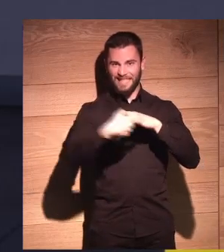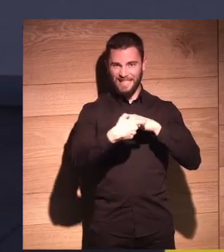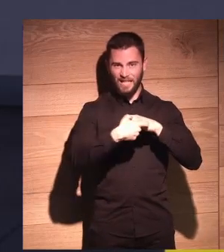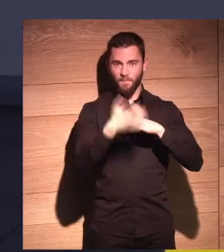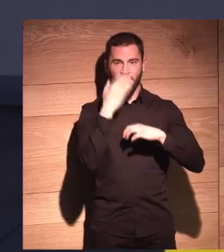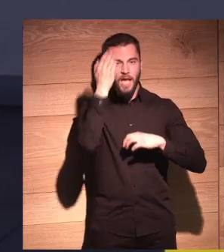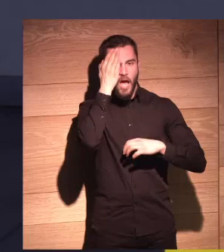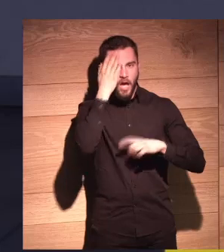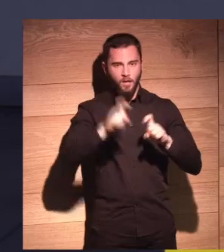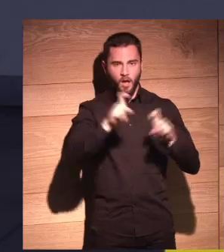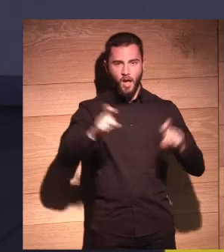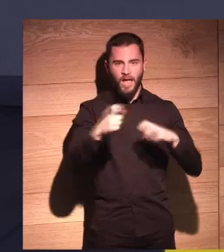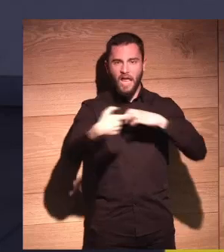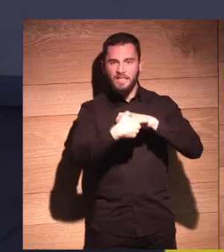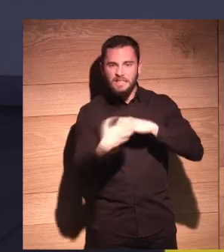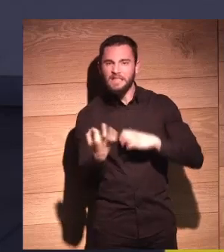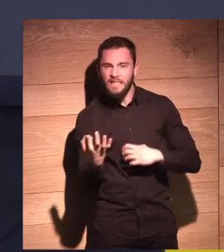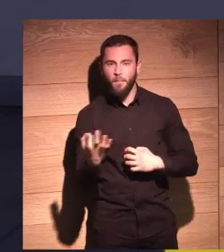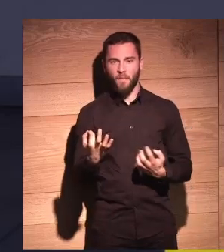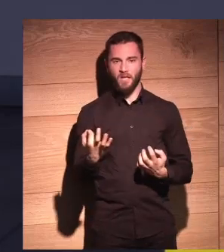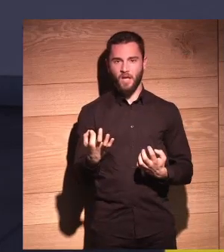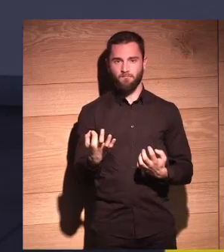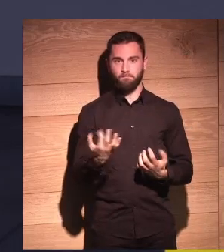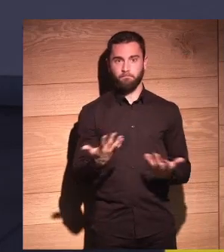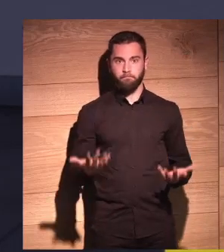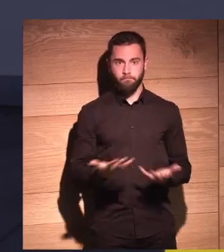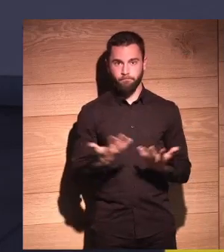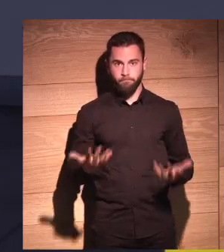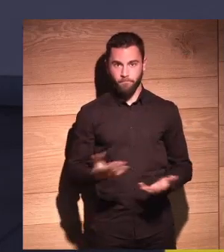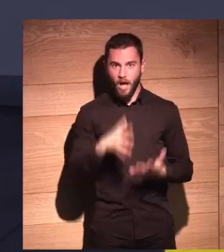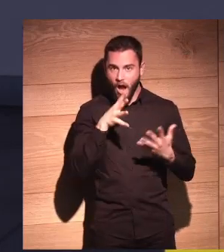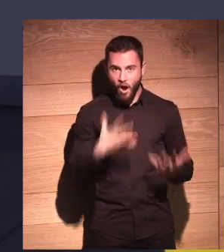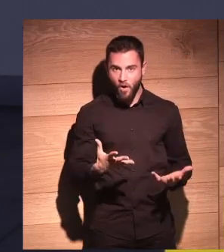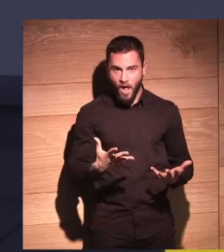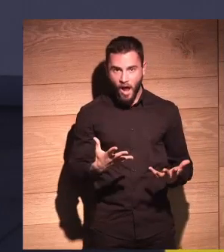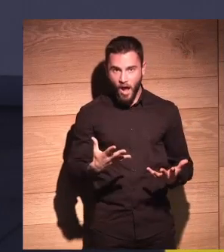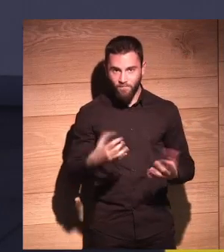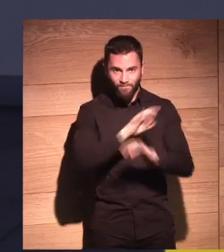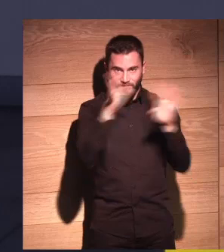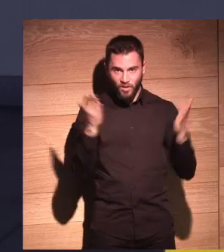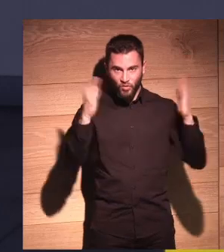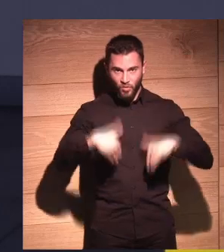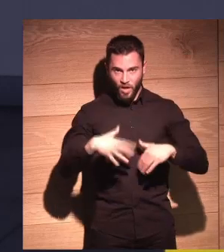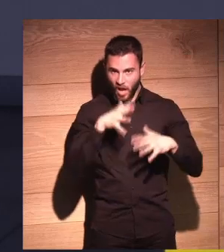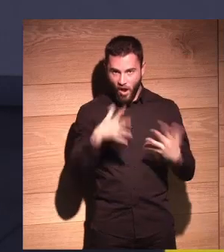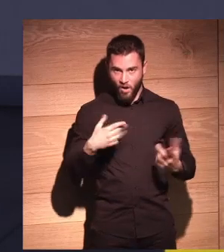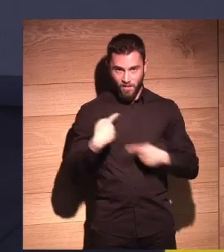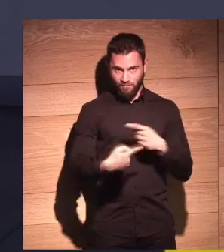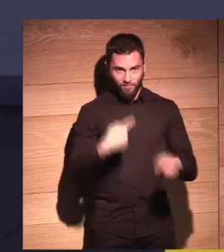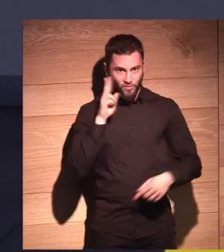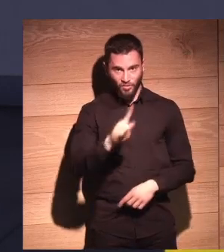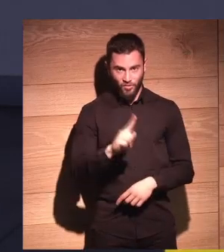esos chips, o abre toda una puerta a algo que todavía no vemos en la vida diaria, pero